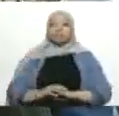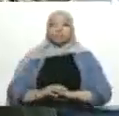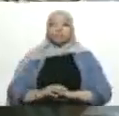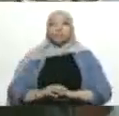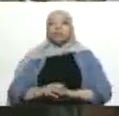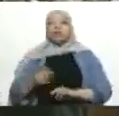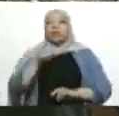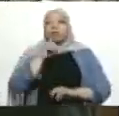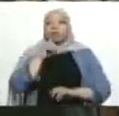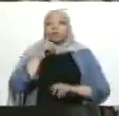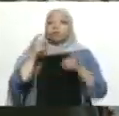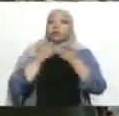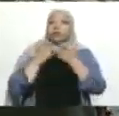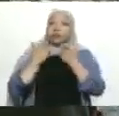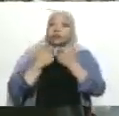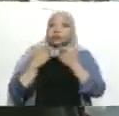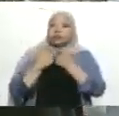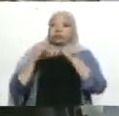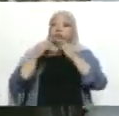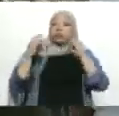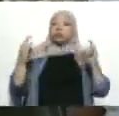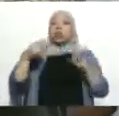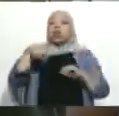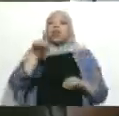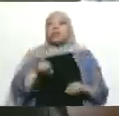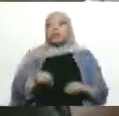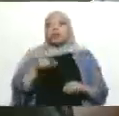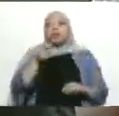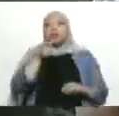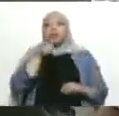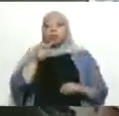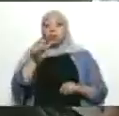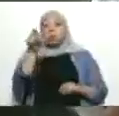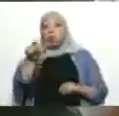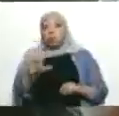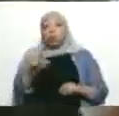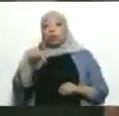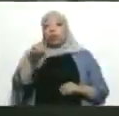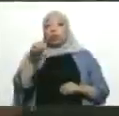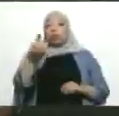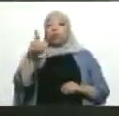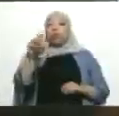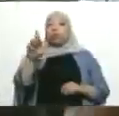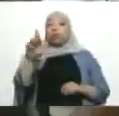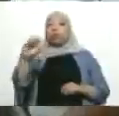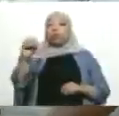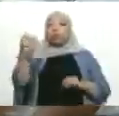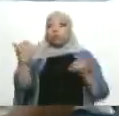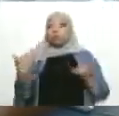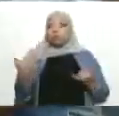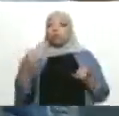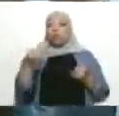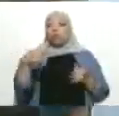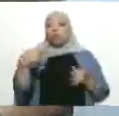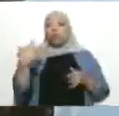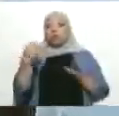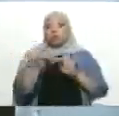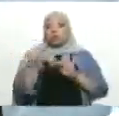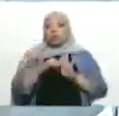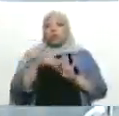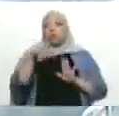puentes, porque no solamente fue uno, el Simón Bolívar, fue también el Pedro María Ureña, exactamente ubicado a pocos kilómetros de